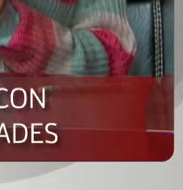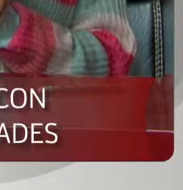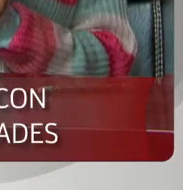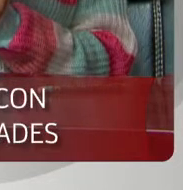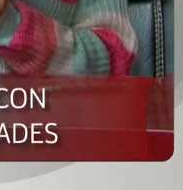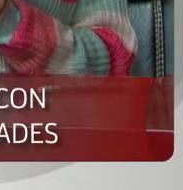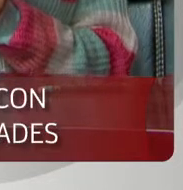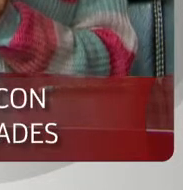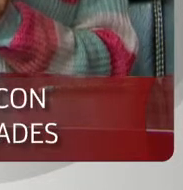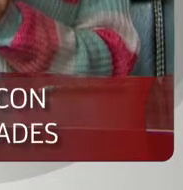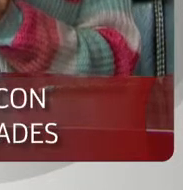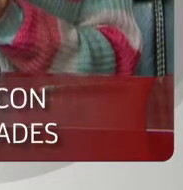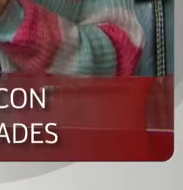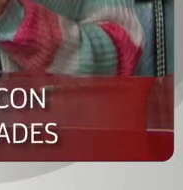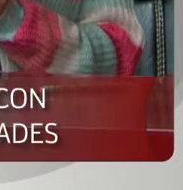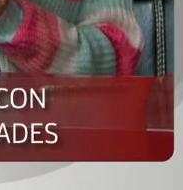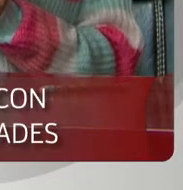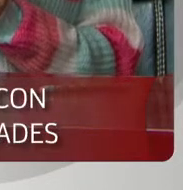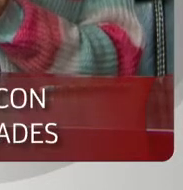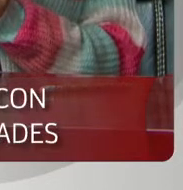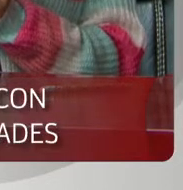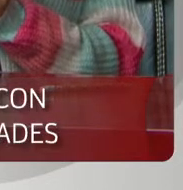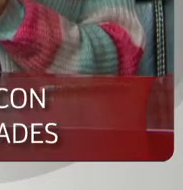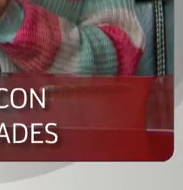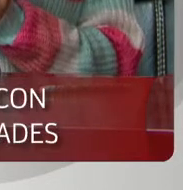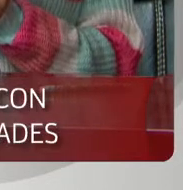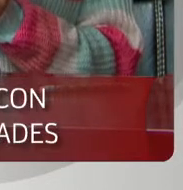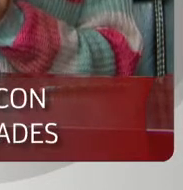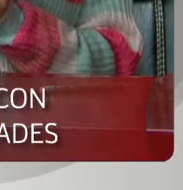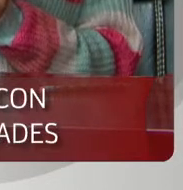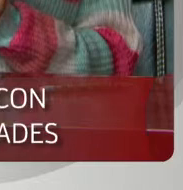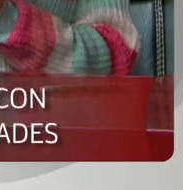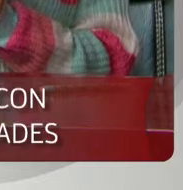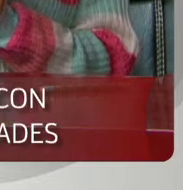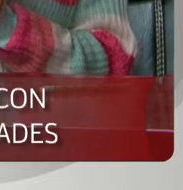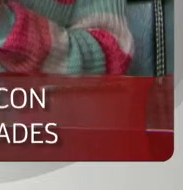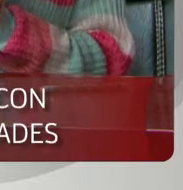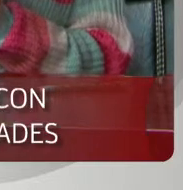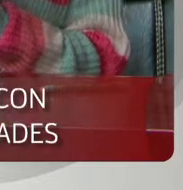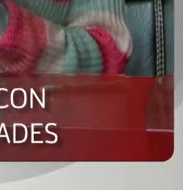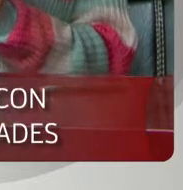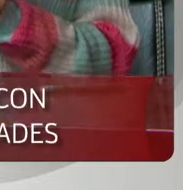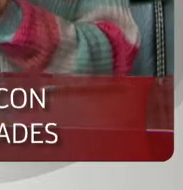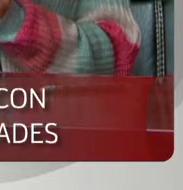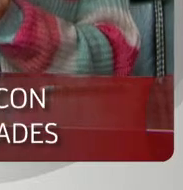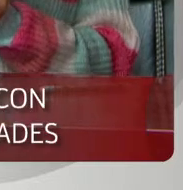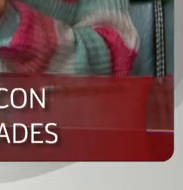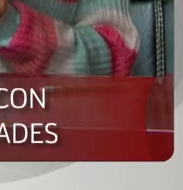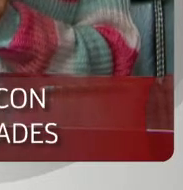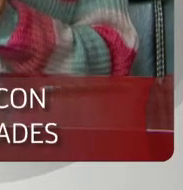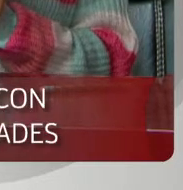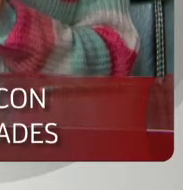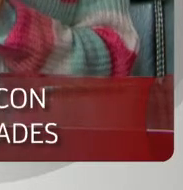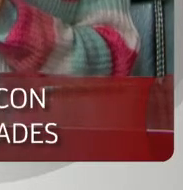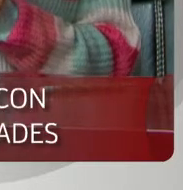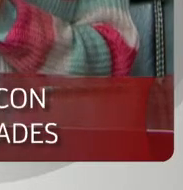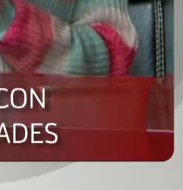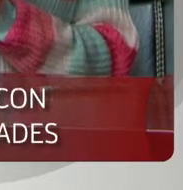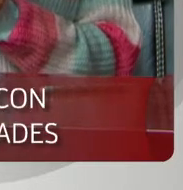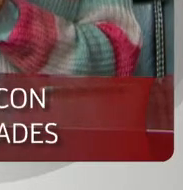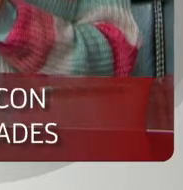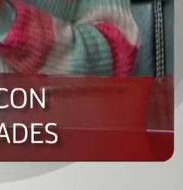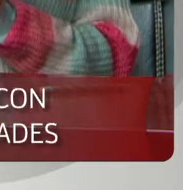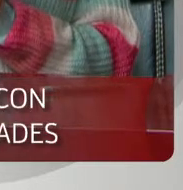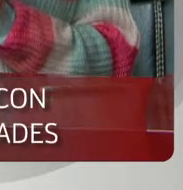sí. urgente por la cantidad de humedad que existe ahí en la zona. Ahí en su casa. Sí, sí, como no en este momento. Sí, como no, señor, me comunico ahorita. Gracias. ¿De